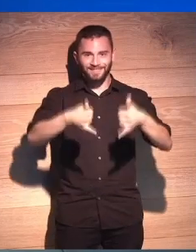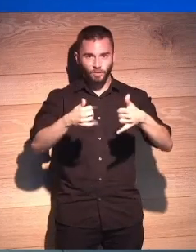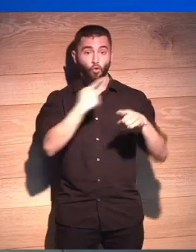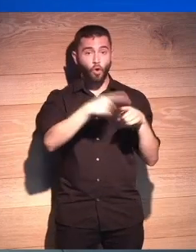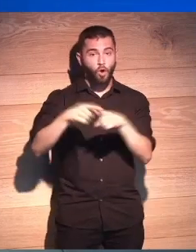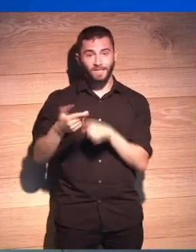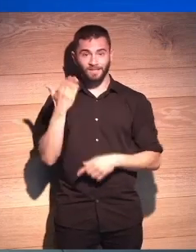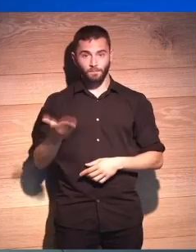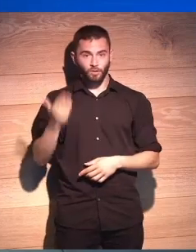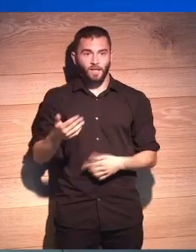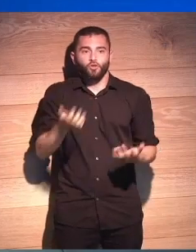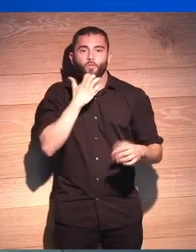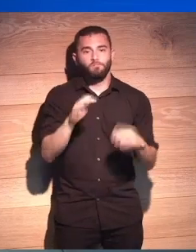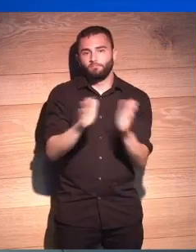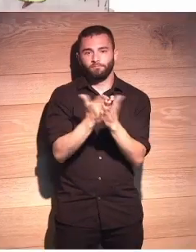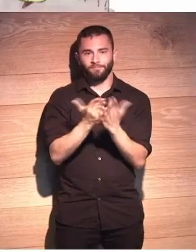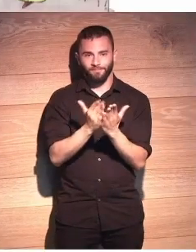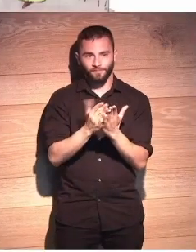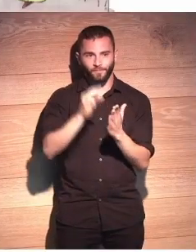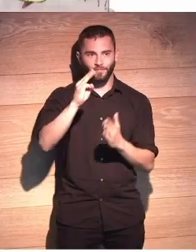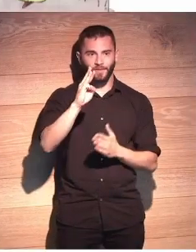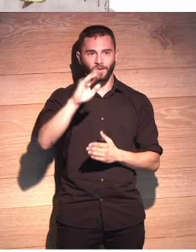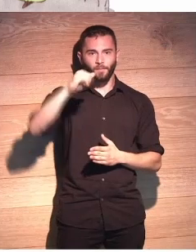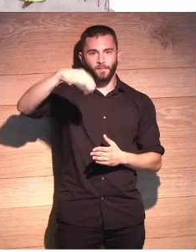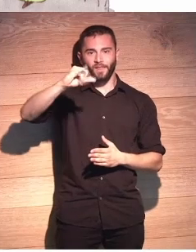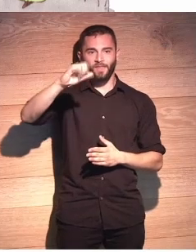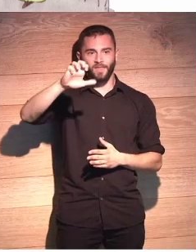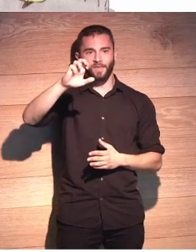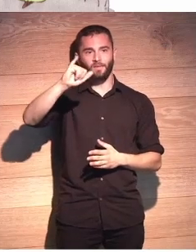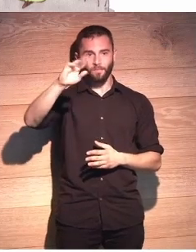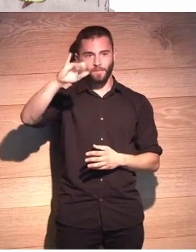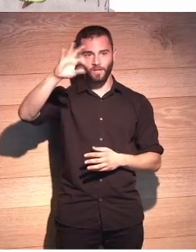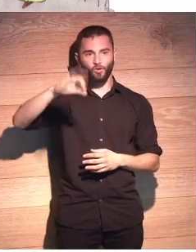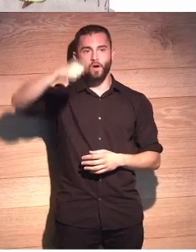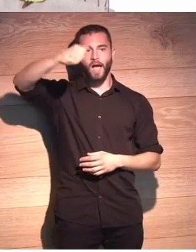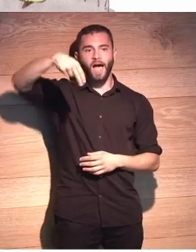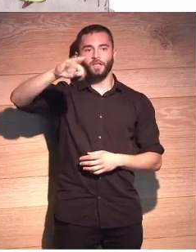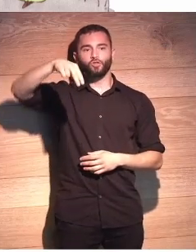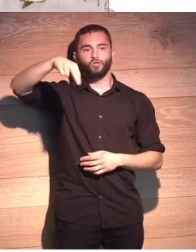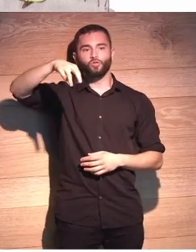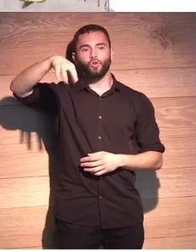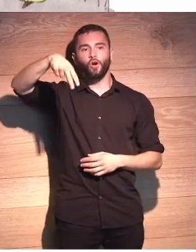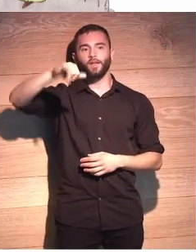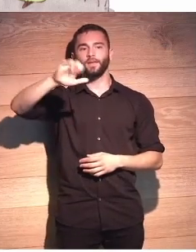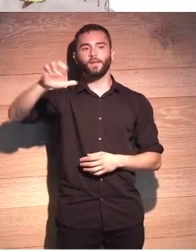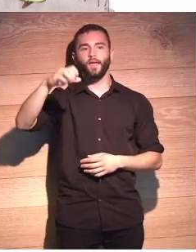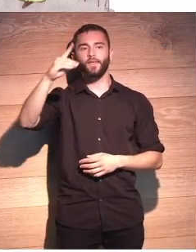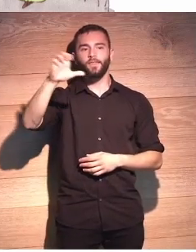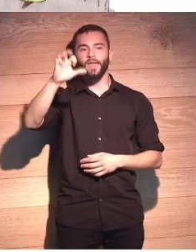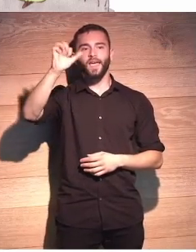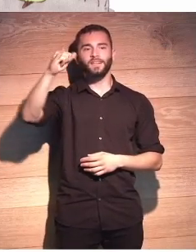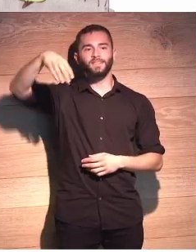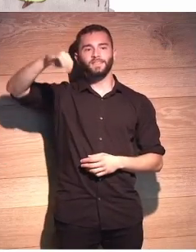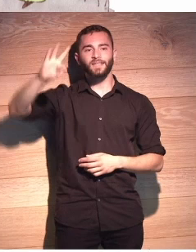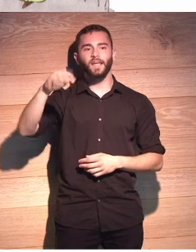como en el Principito, como dice bien Antoine de Saint-Exupéry, en el Principito, resulta que lo esencial es